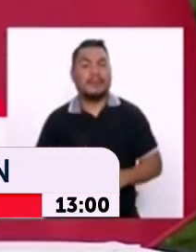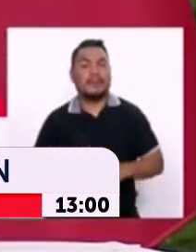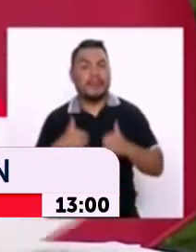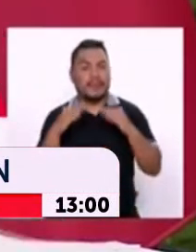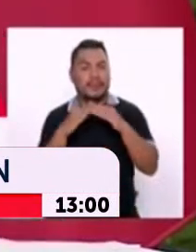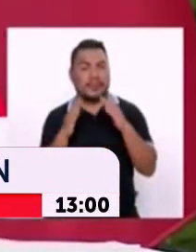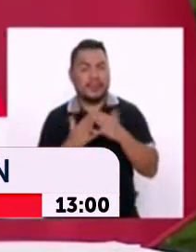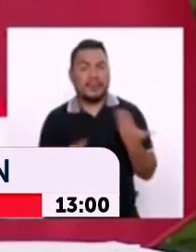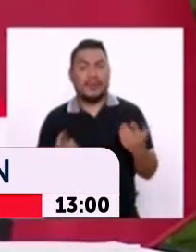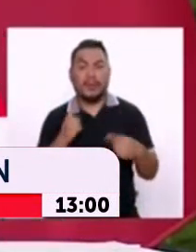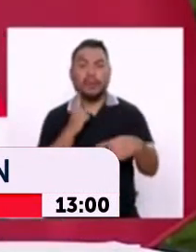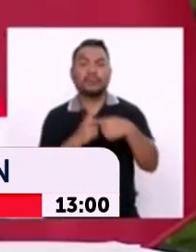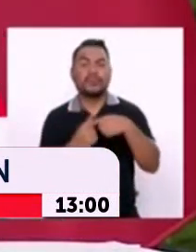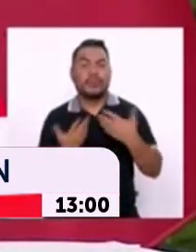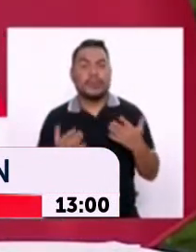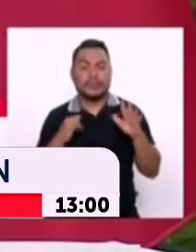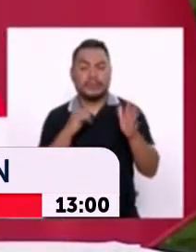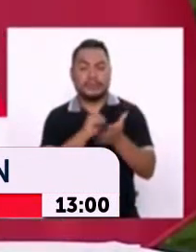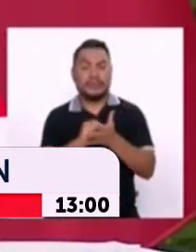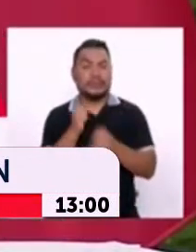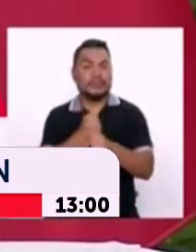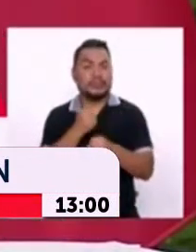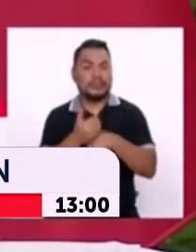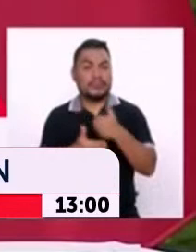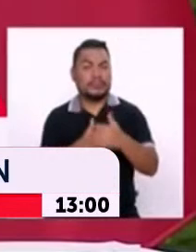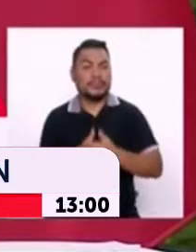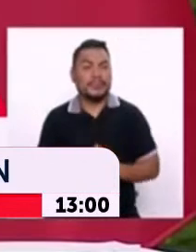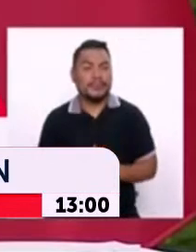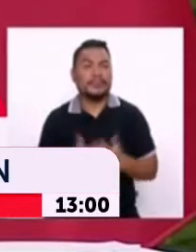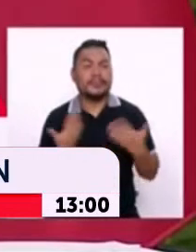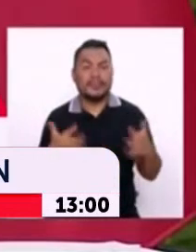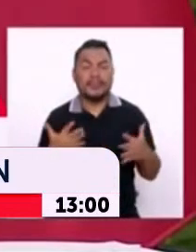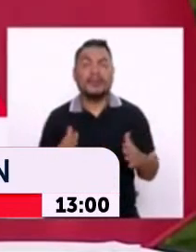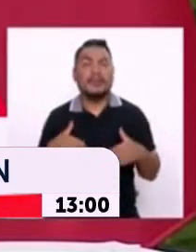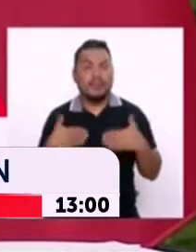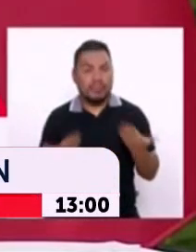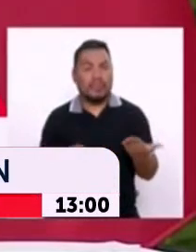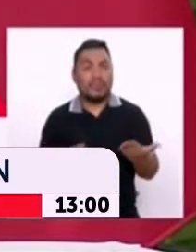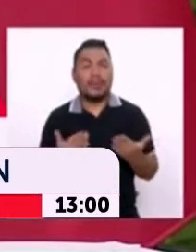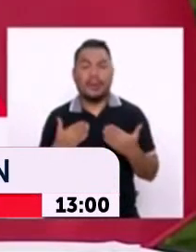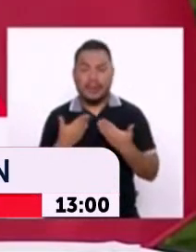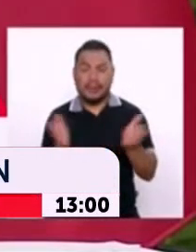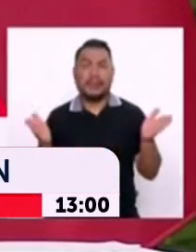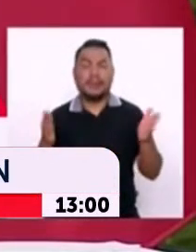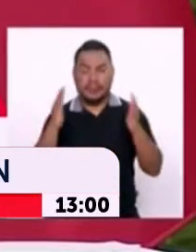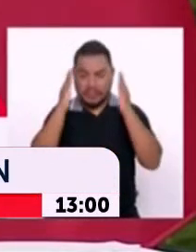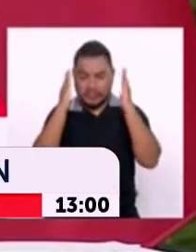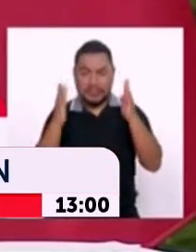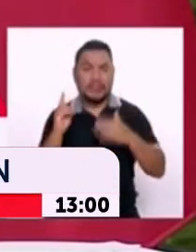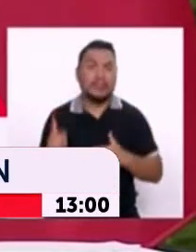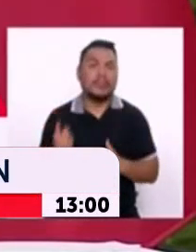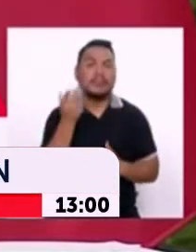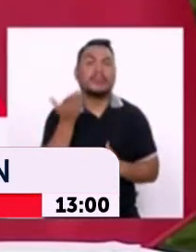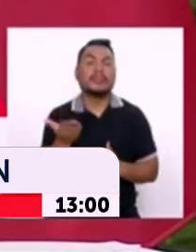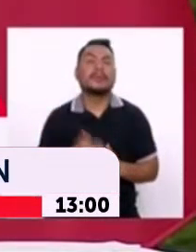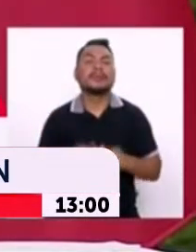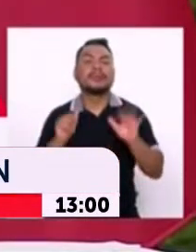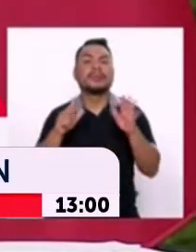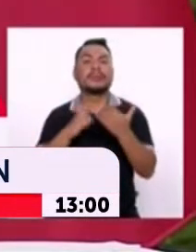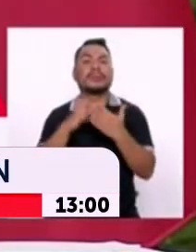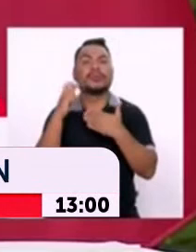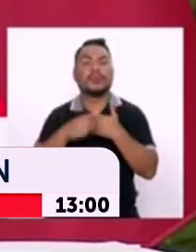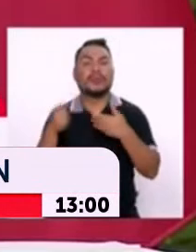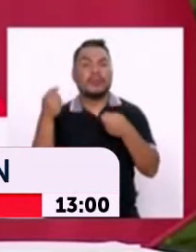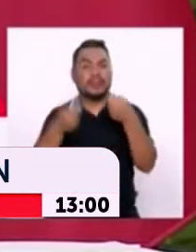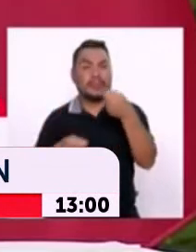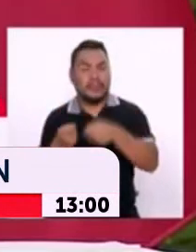Vivienda. En suma, en estos 6 meses de gestión se ha podido destrabar y atender prioritariamente 7